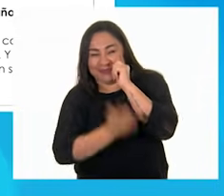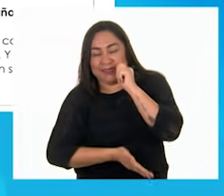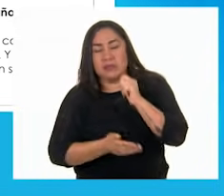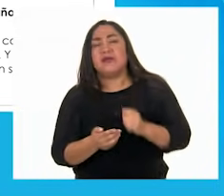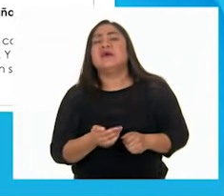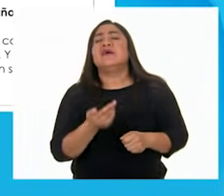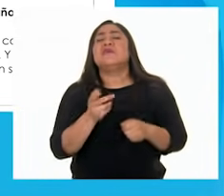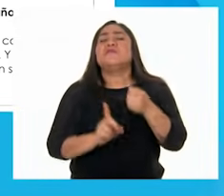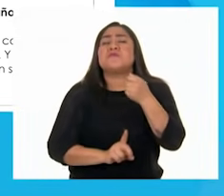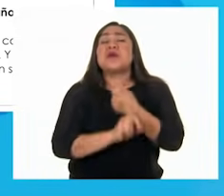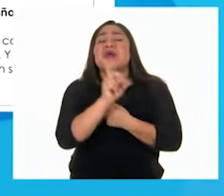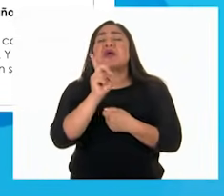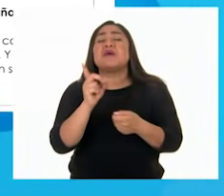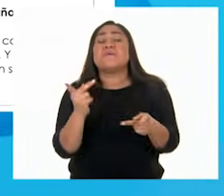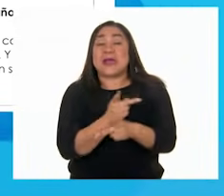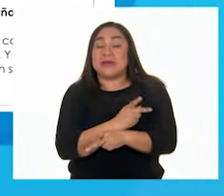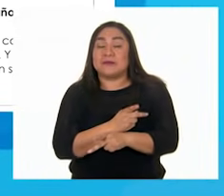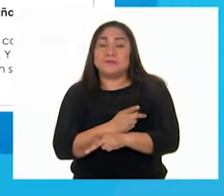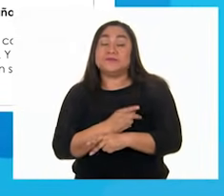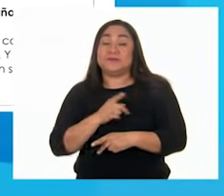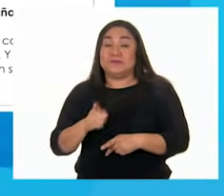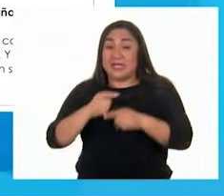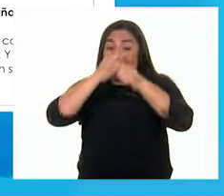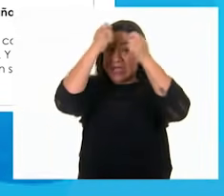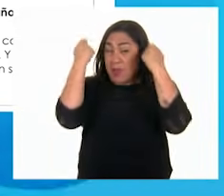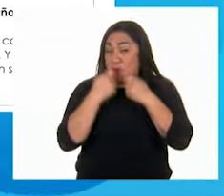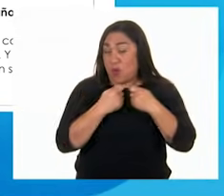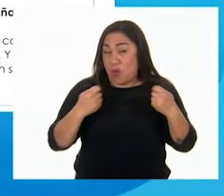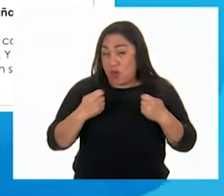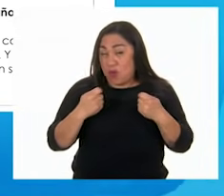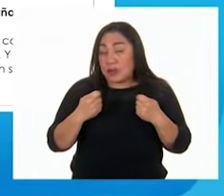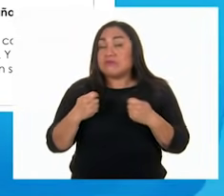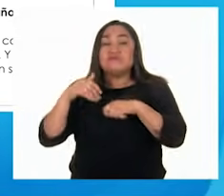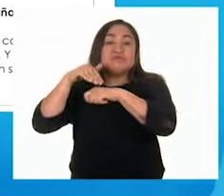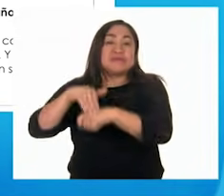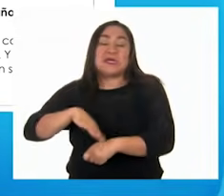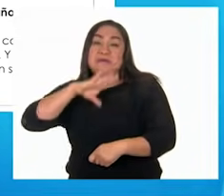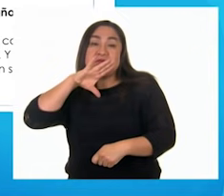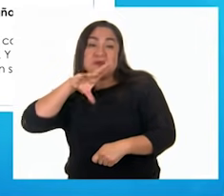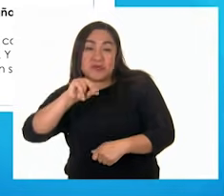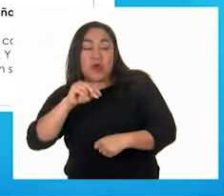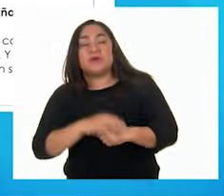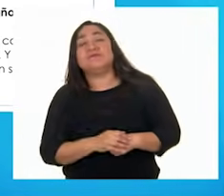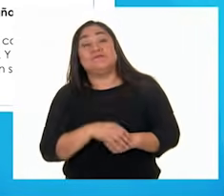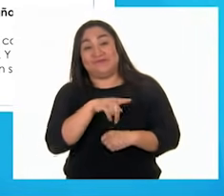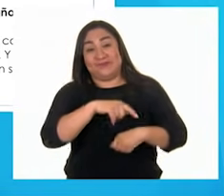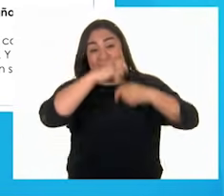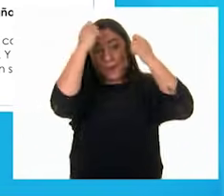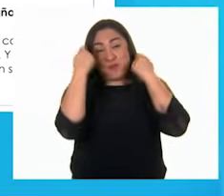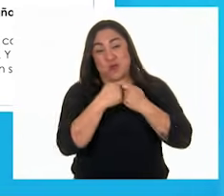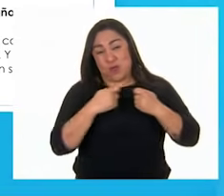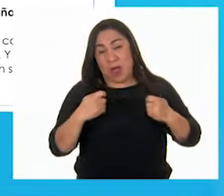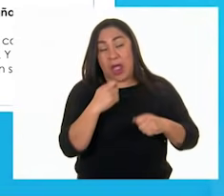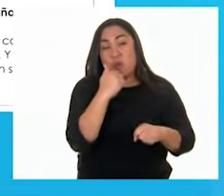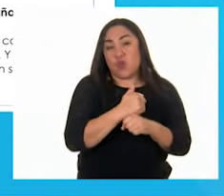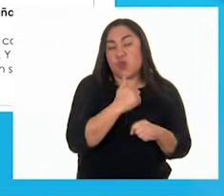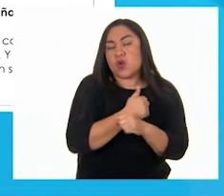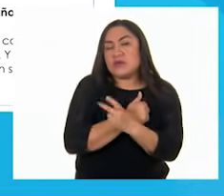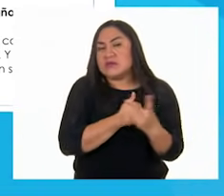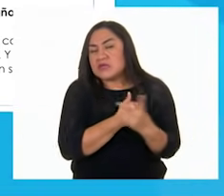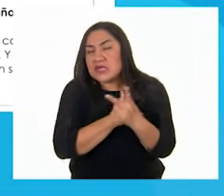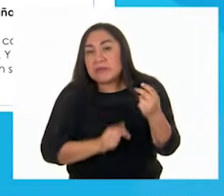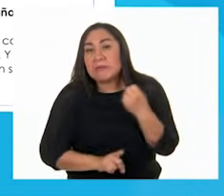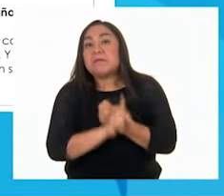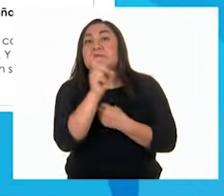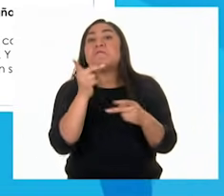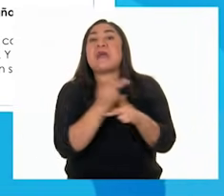problema de la mamá es que Caperucita no lo obedece. ¡Uy! El problema de Caperucita y su abuelita es que el lobo